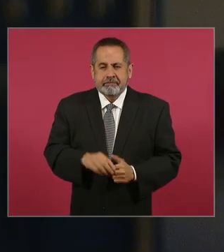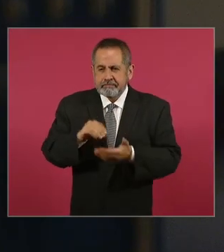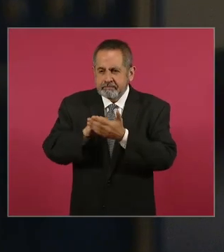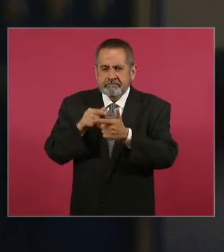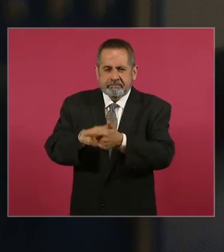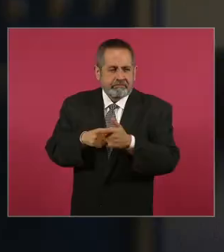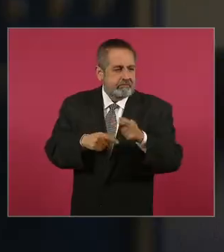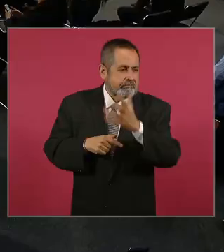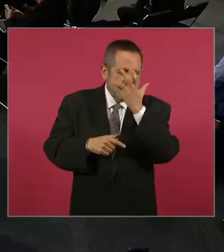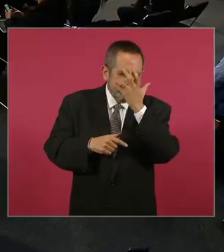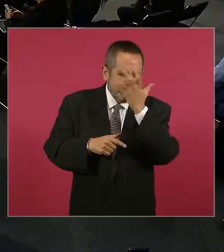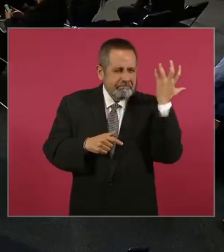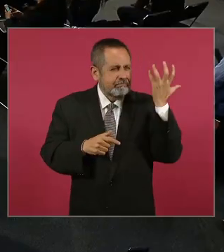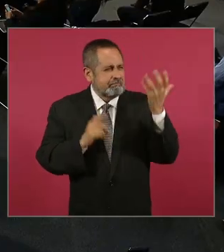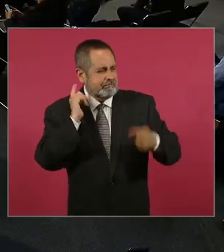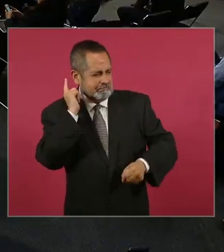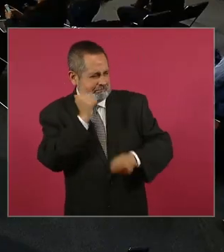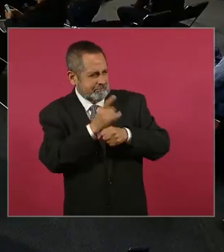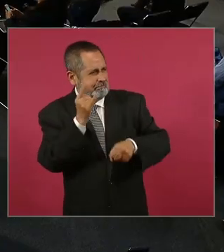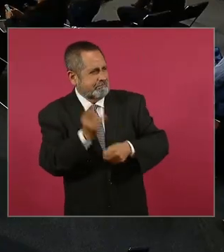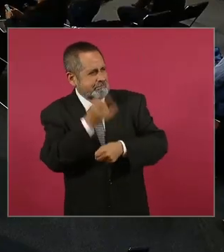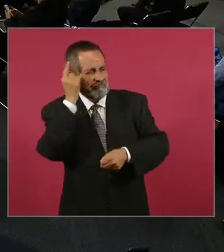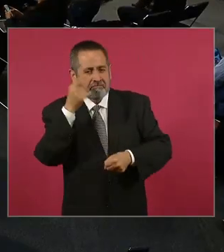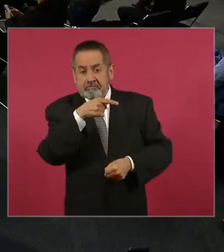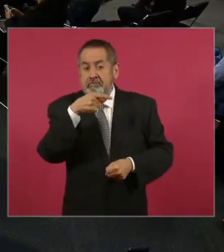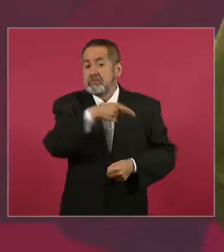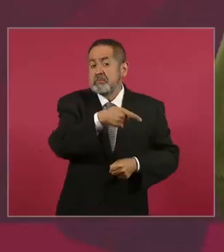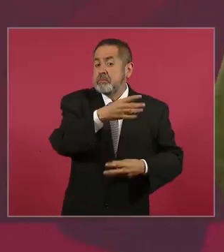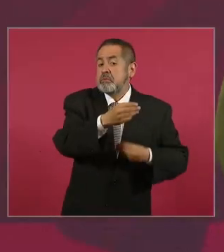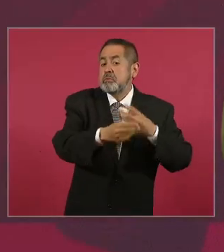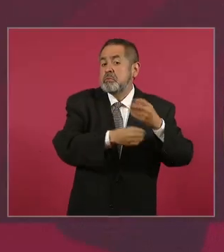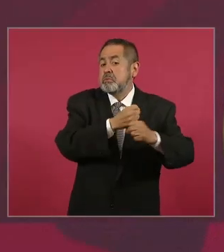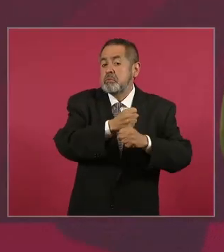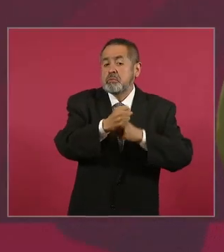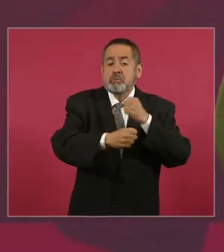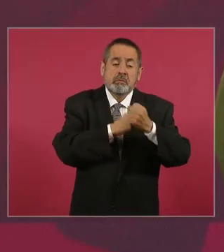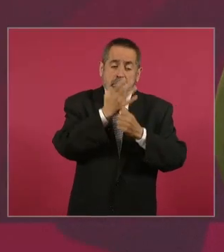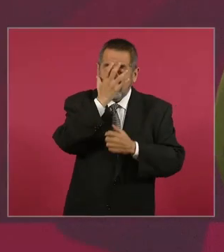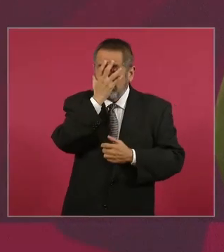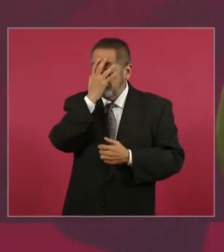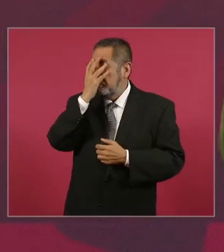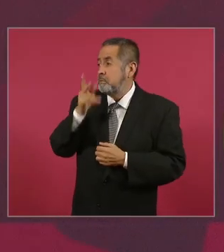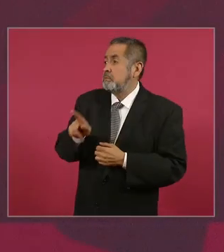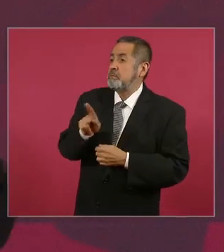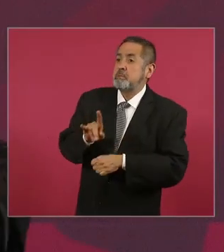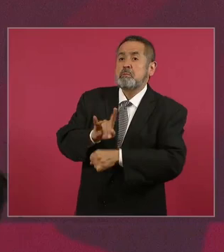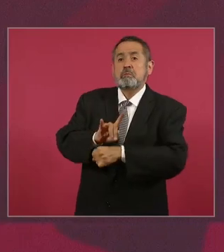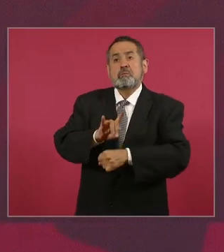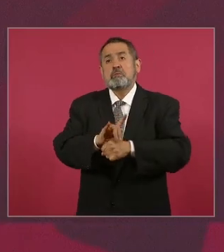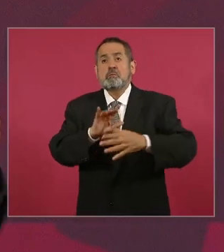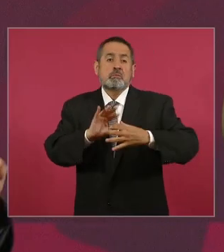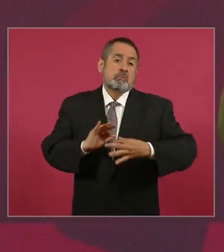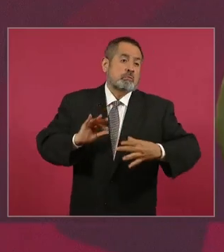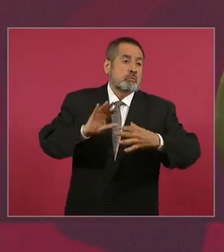cayendo las máscaras de los que por mucho tiempo, ¿sí?